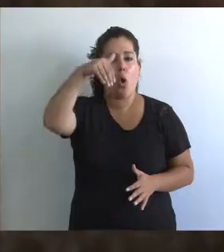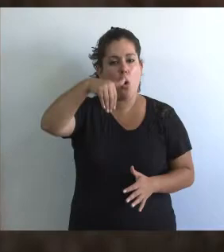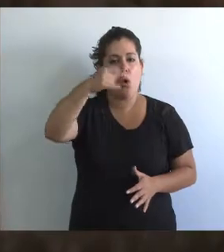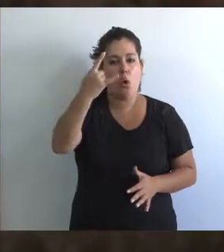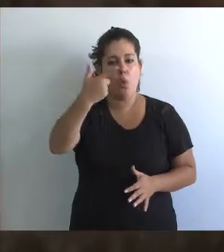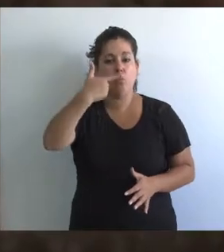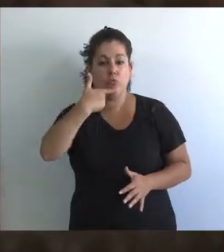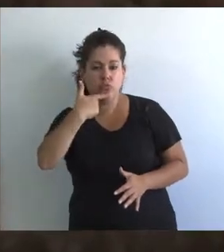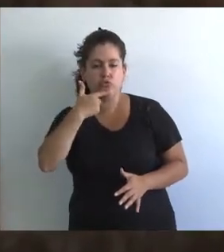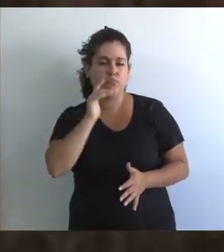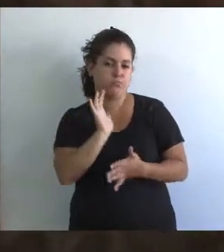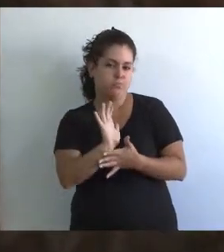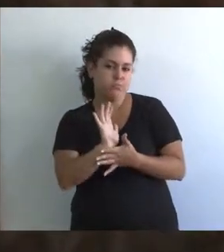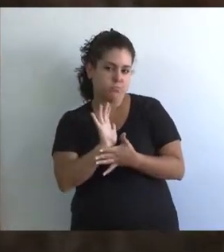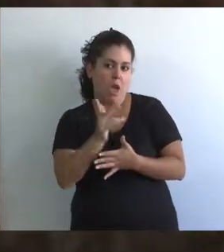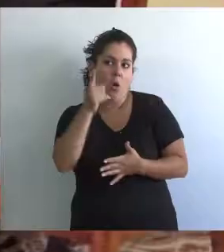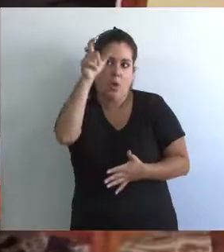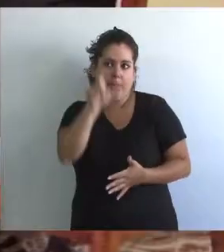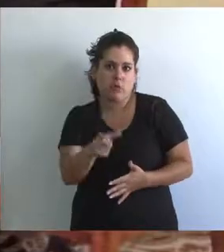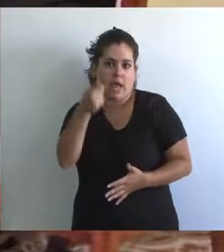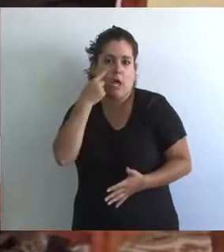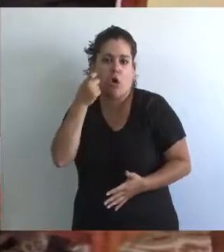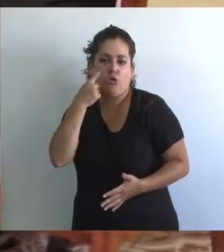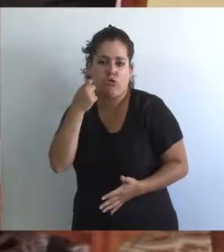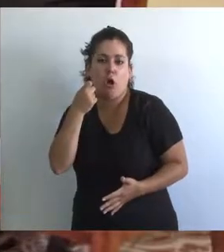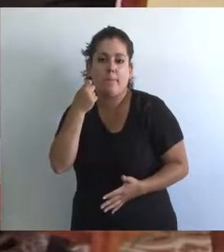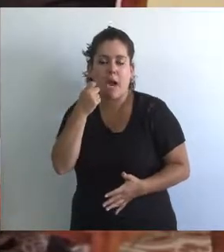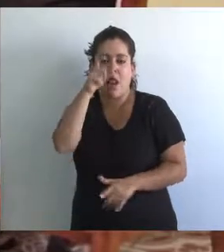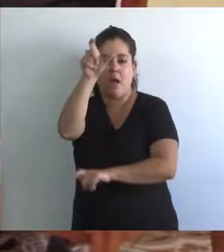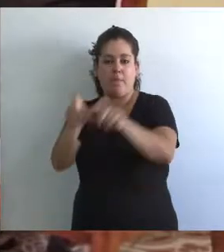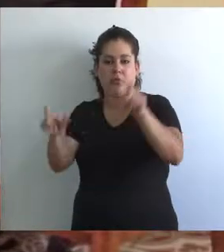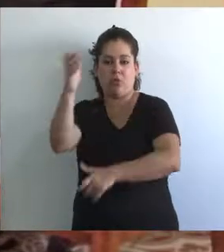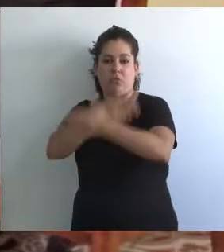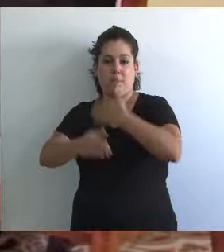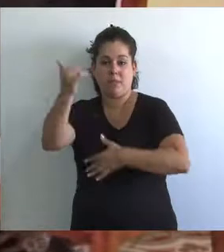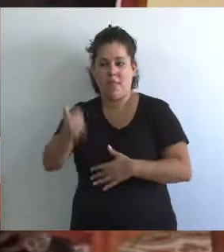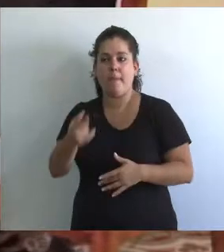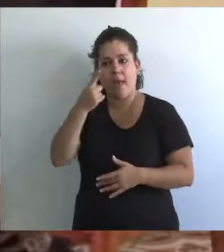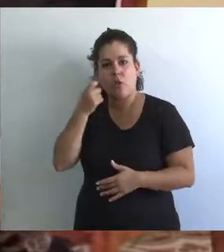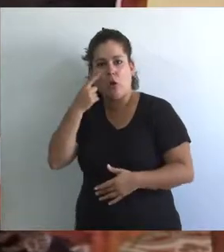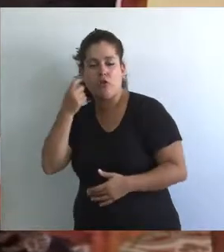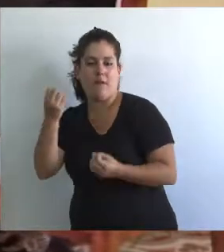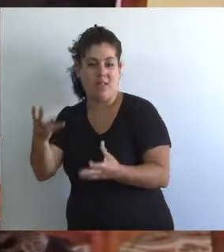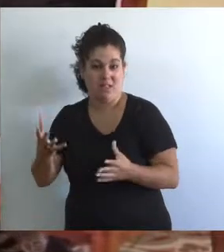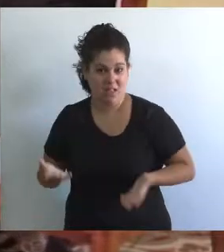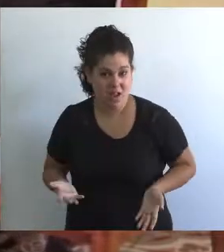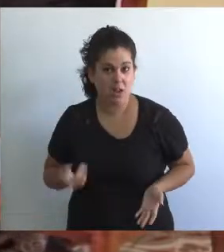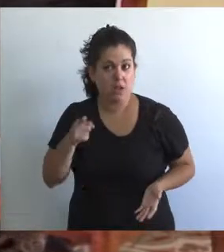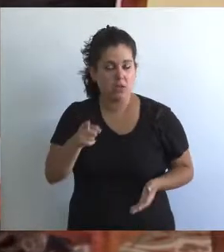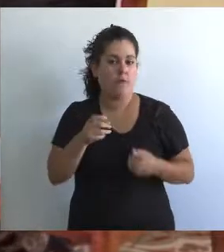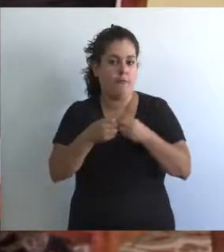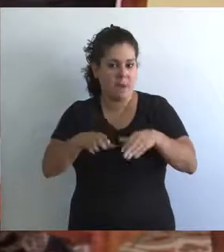como un ombudsman, un exactamente, una especie de... alguien que controle. Exactamente, para discapacitados a nivel nacional, que me parece que es una